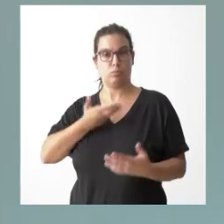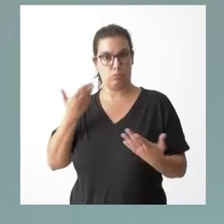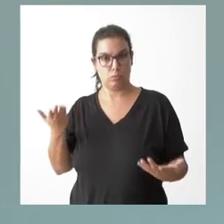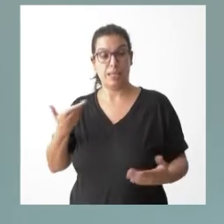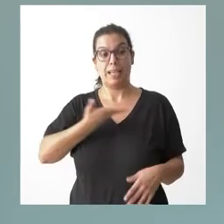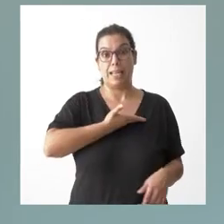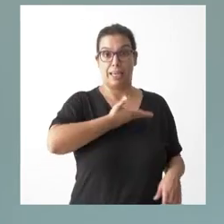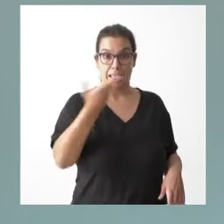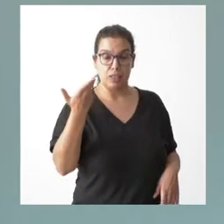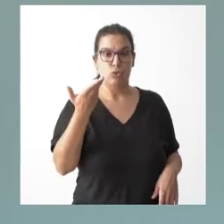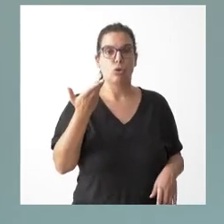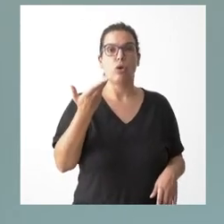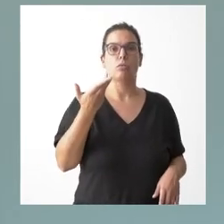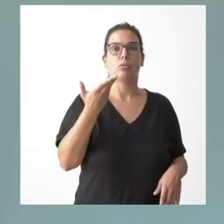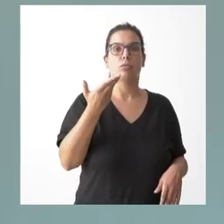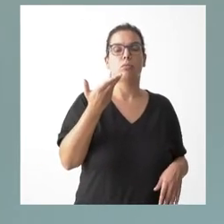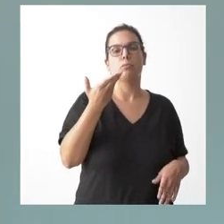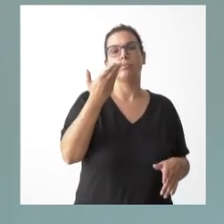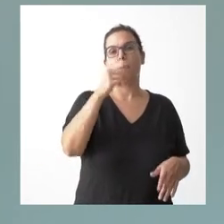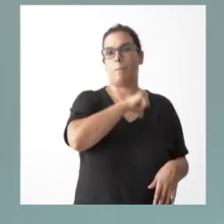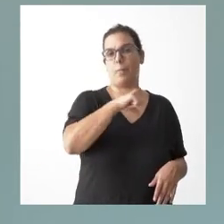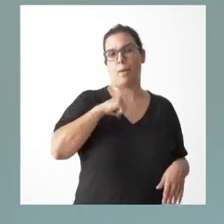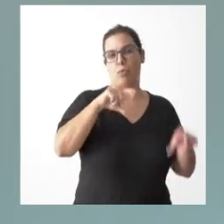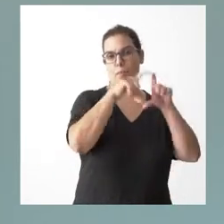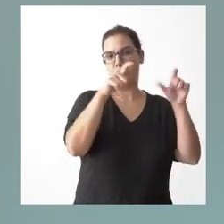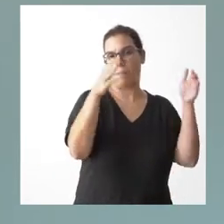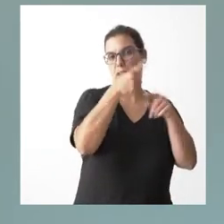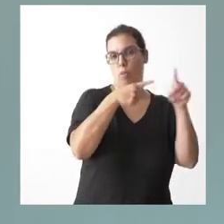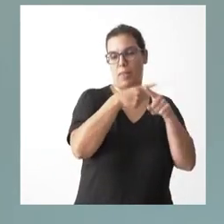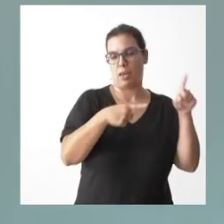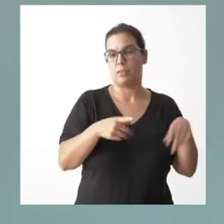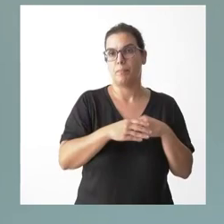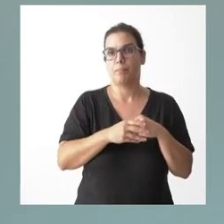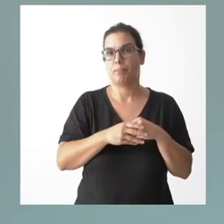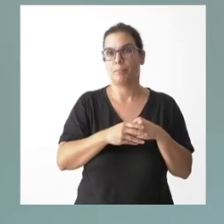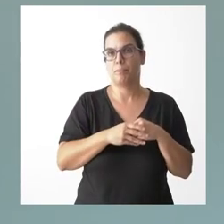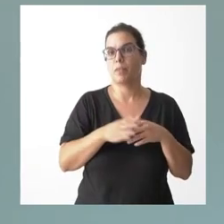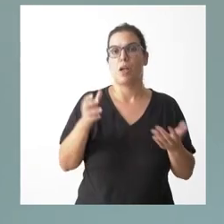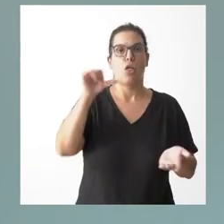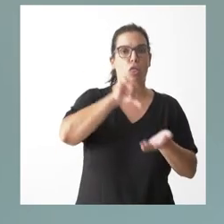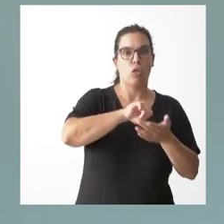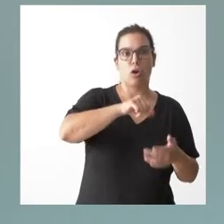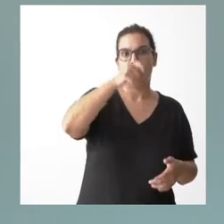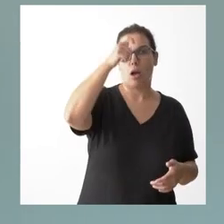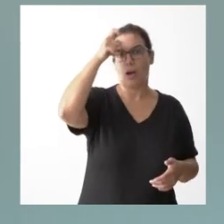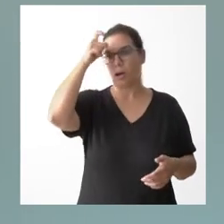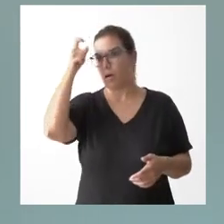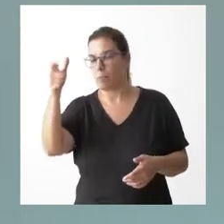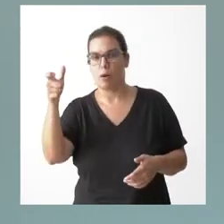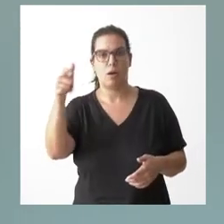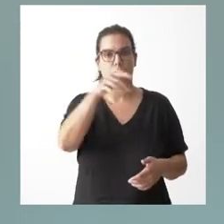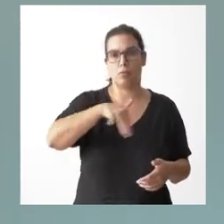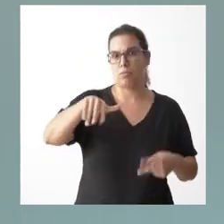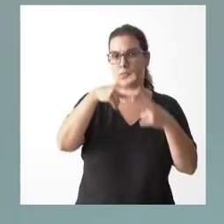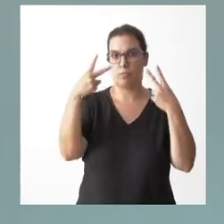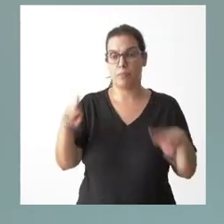el resto es de las pymes, de las pequeñas y medianas empresas. Y esto está tanto en la zona urbana, en la zona rural, y lo que sí hemos facilitado